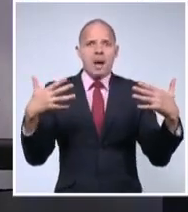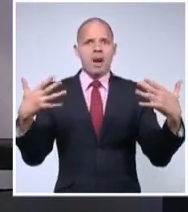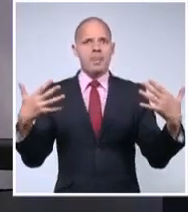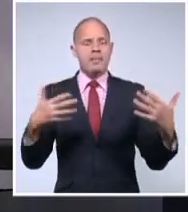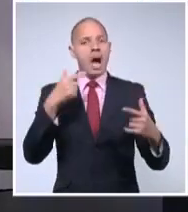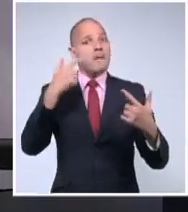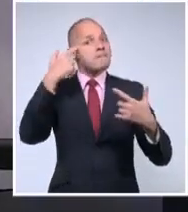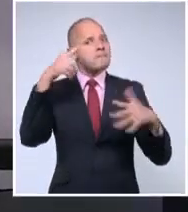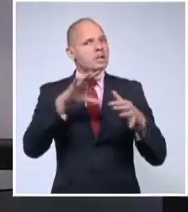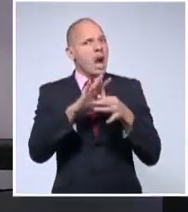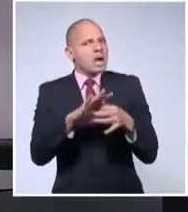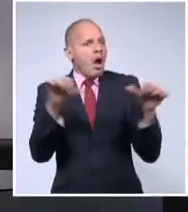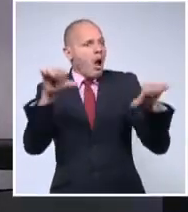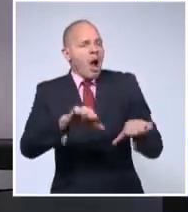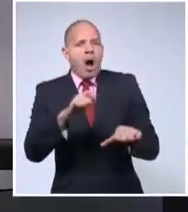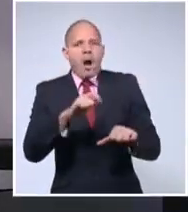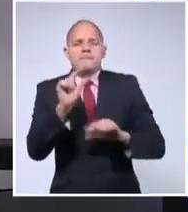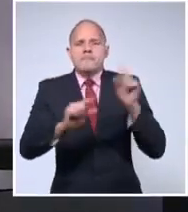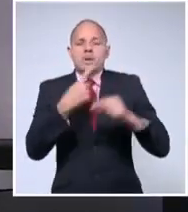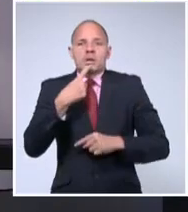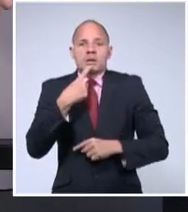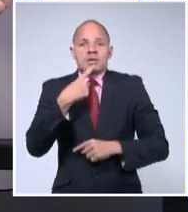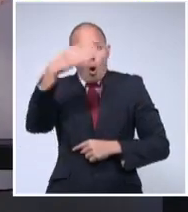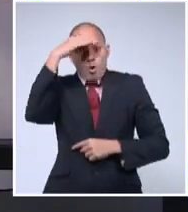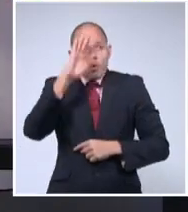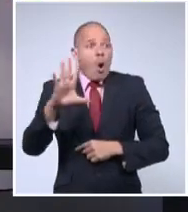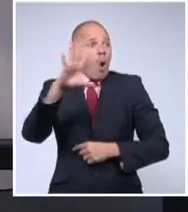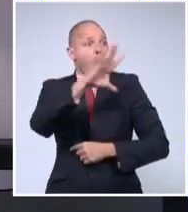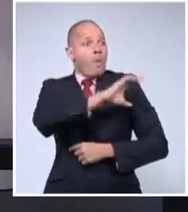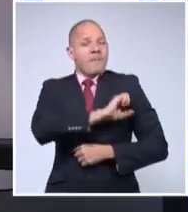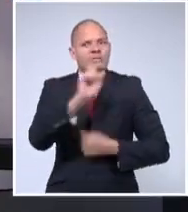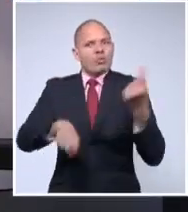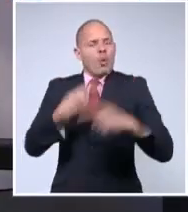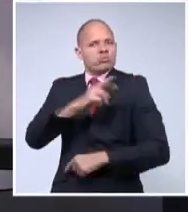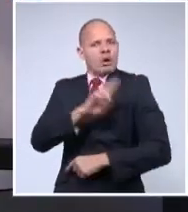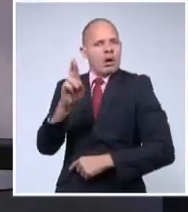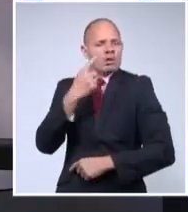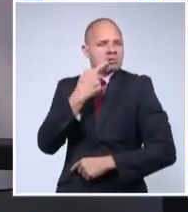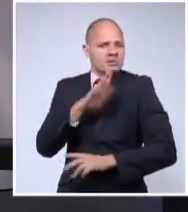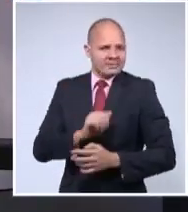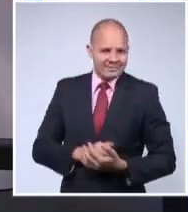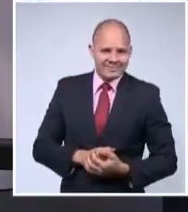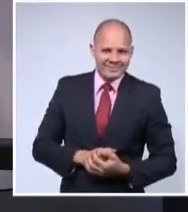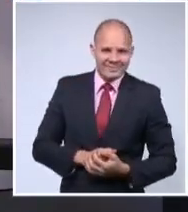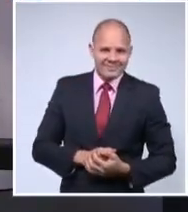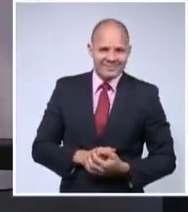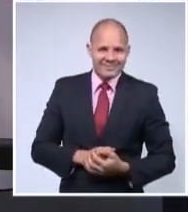reconozcan el hecho y por tanto ya declaran que hay en Cuba un incidente de inestabilidad